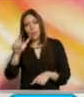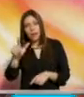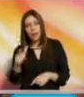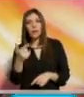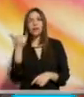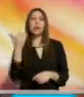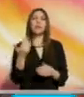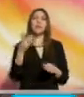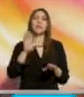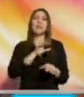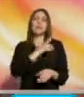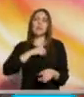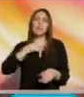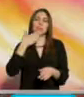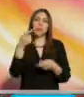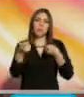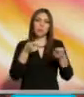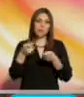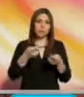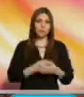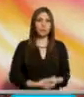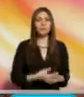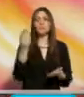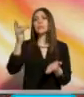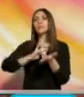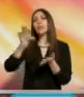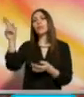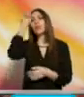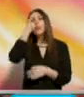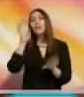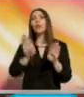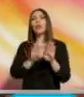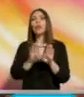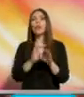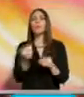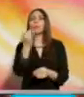Pues muchas gracias por explicarnos Gracias. cuáles son, cómo encontrarlas y cómo comerlas. Y bueno, y con esto nosotros nos vamos